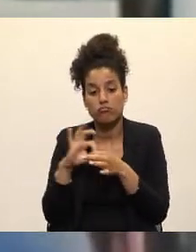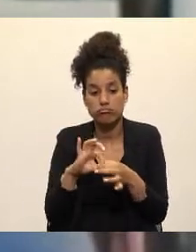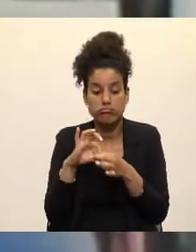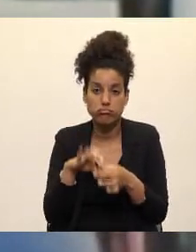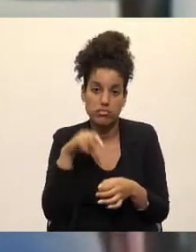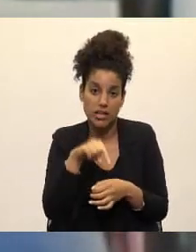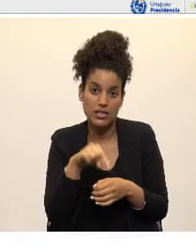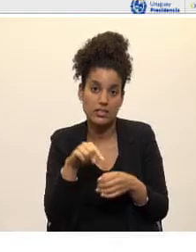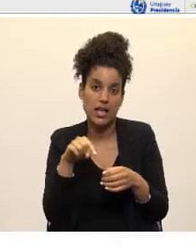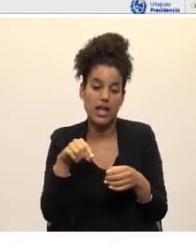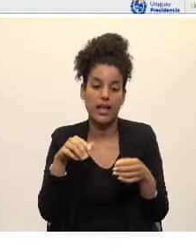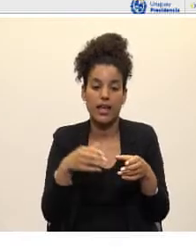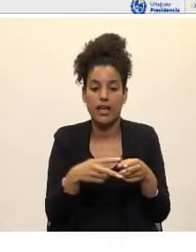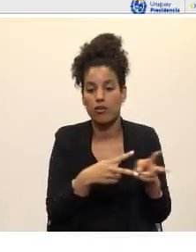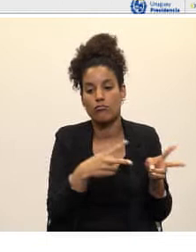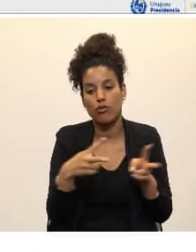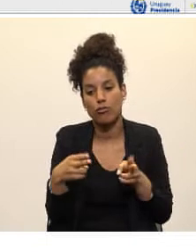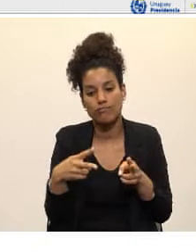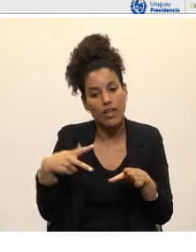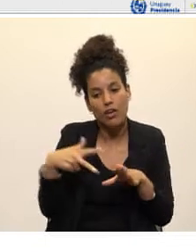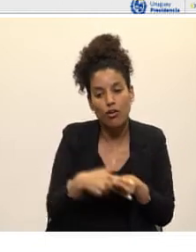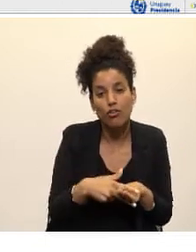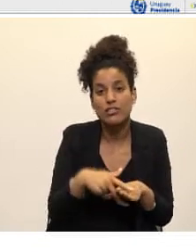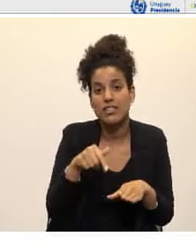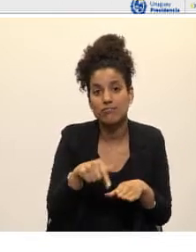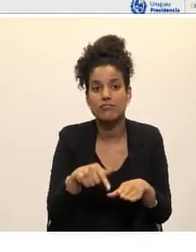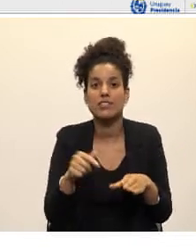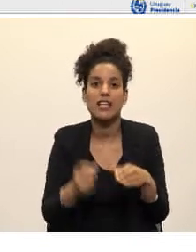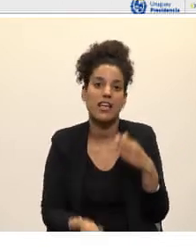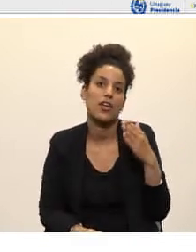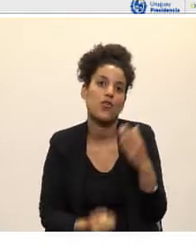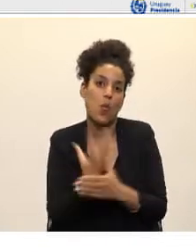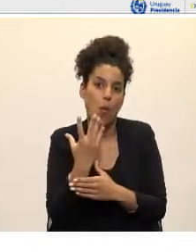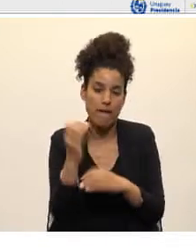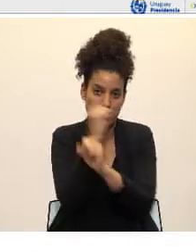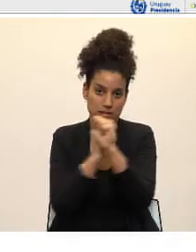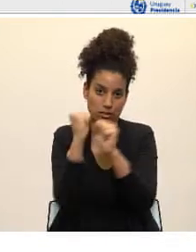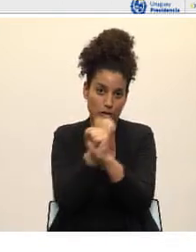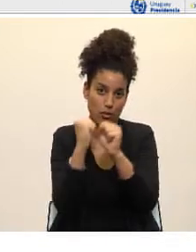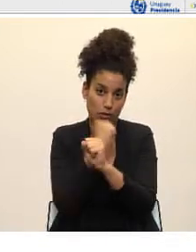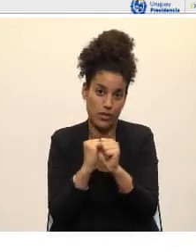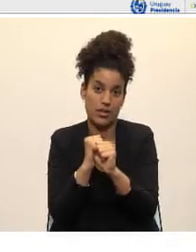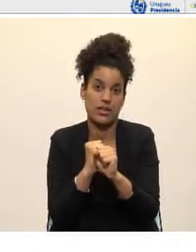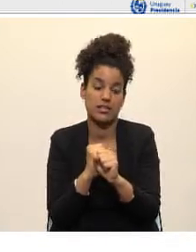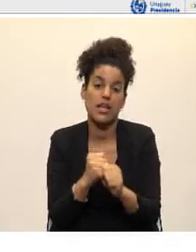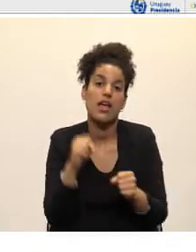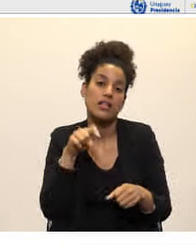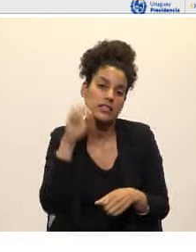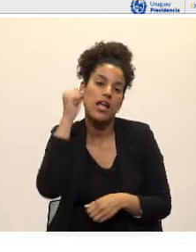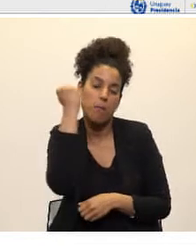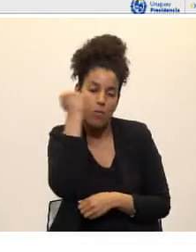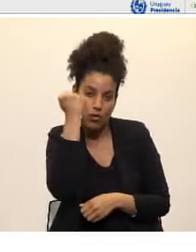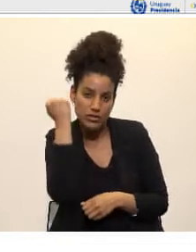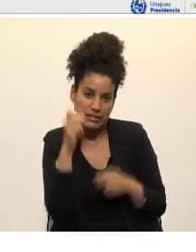la brecha de apropiación y de creación de tecnología. Esto me parece importante